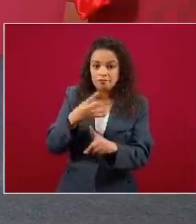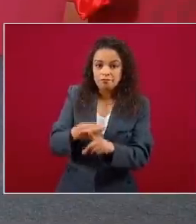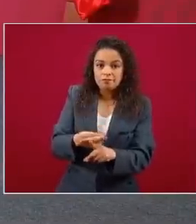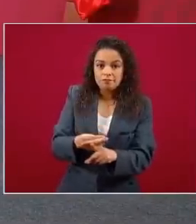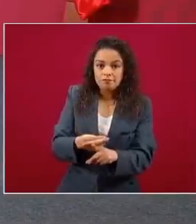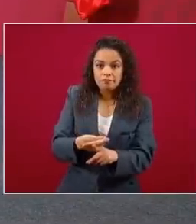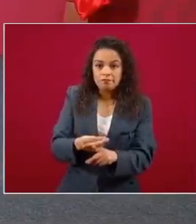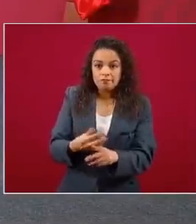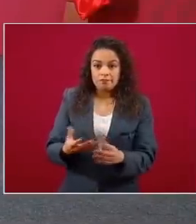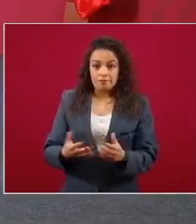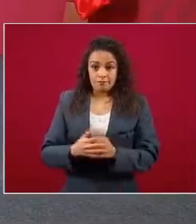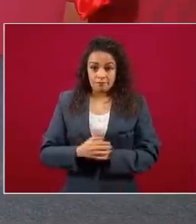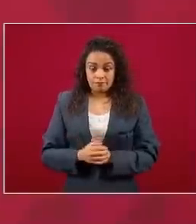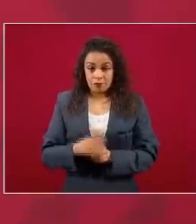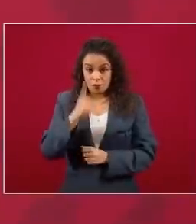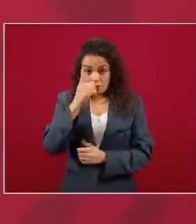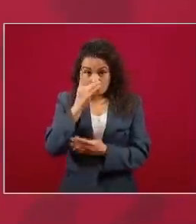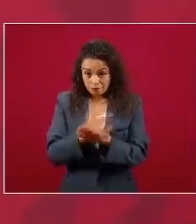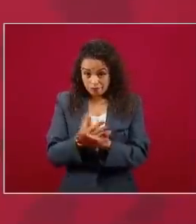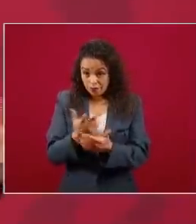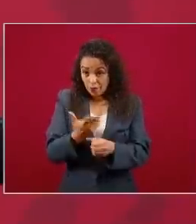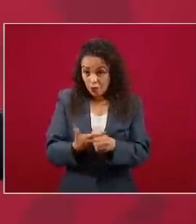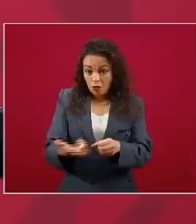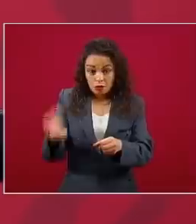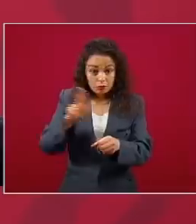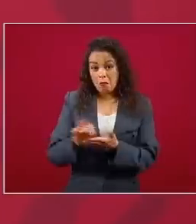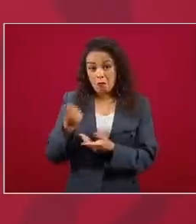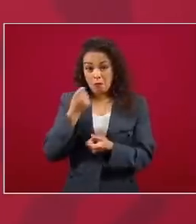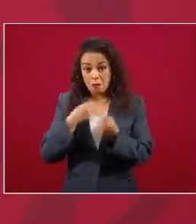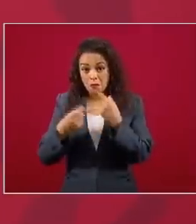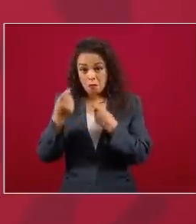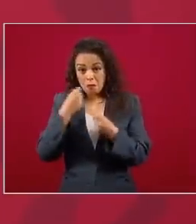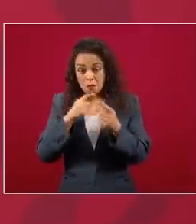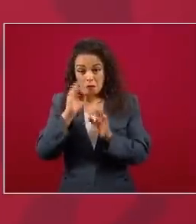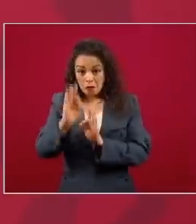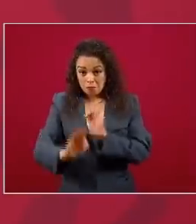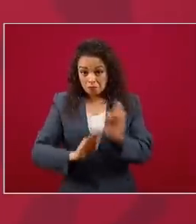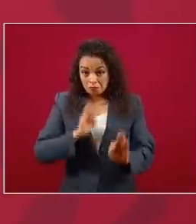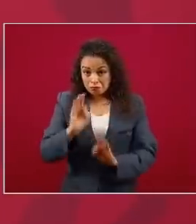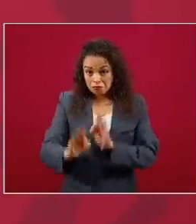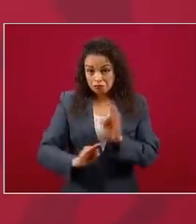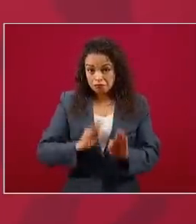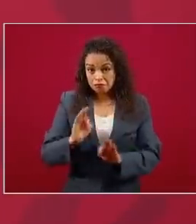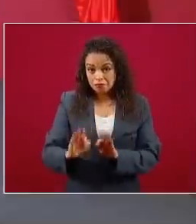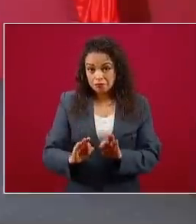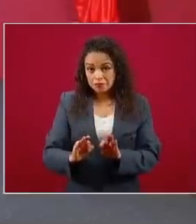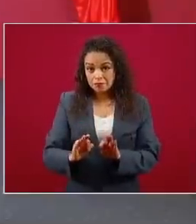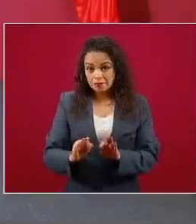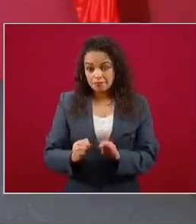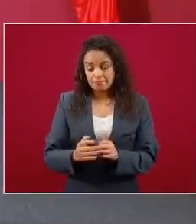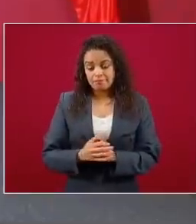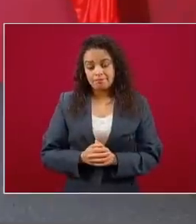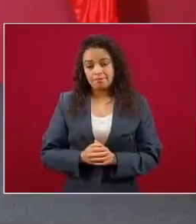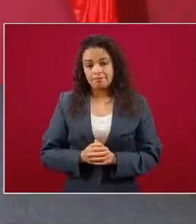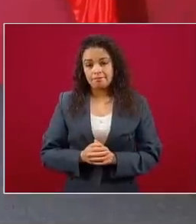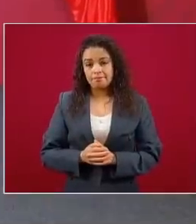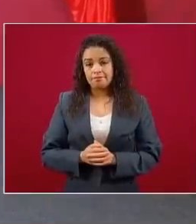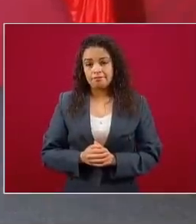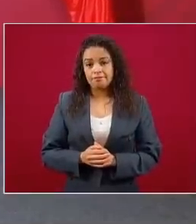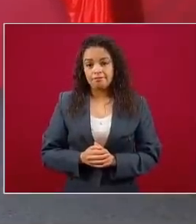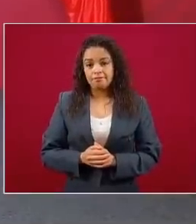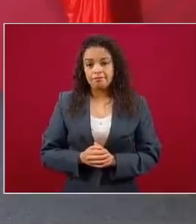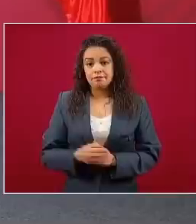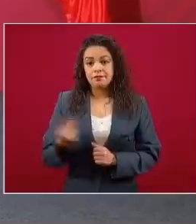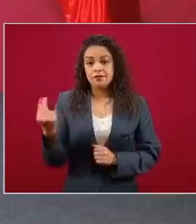solo con hospitales curando. Tenemos que procurar que no se enferme